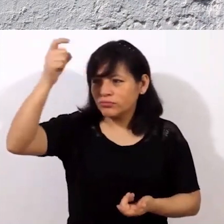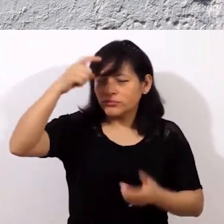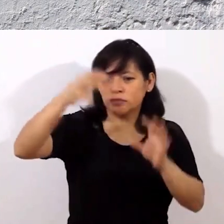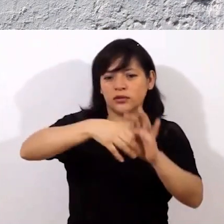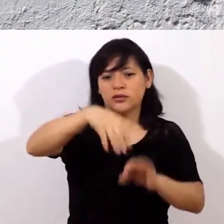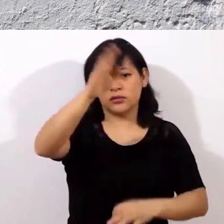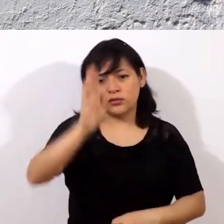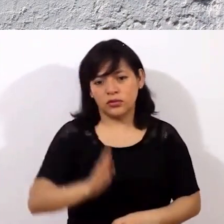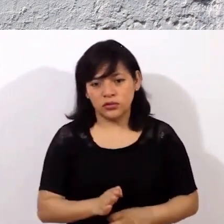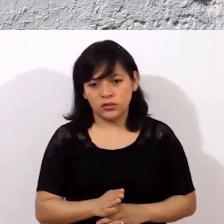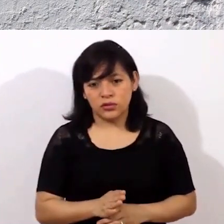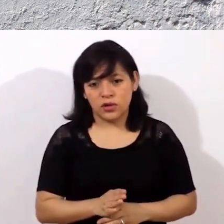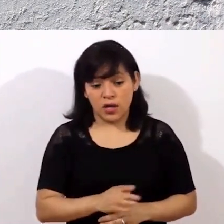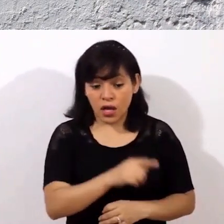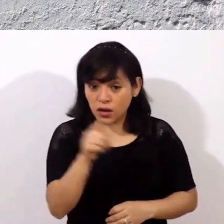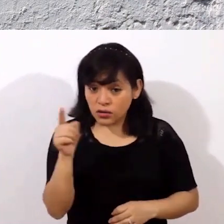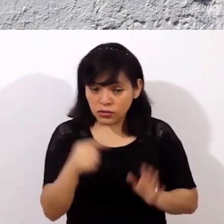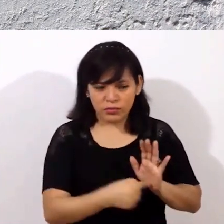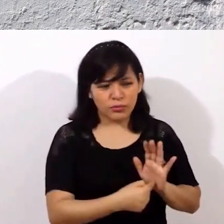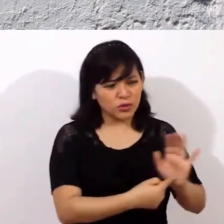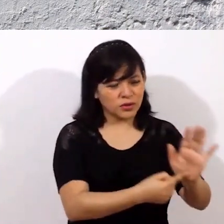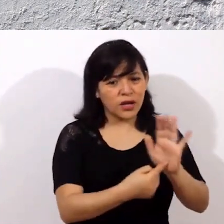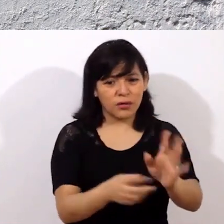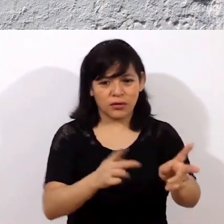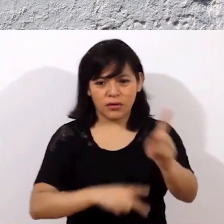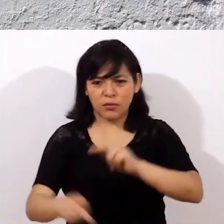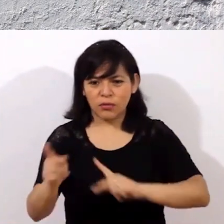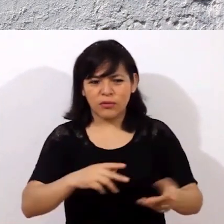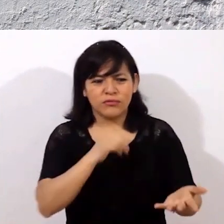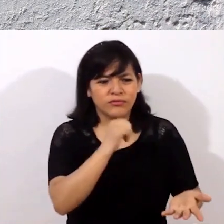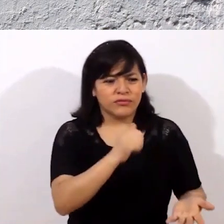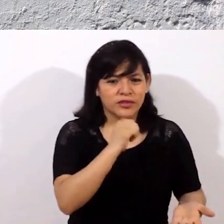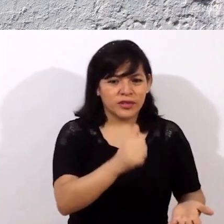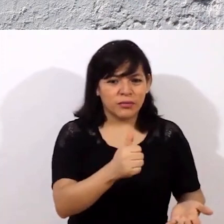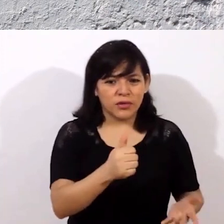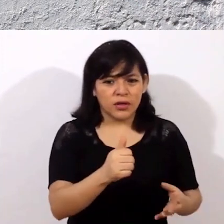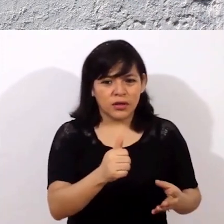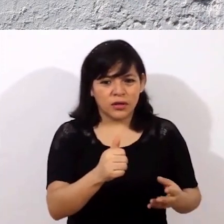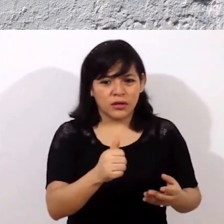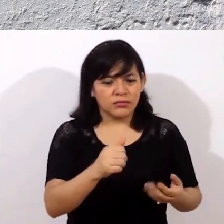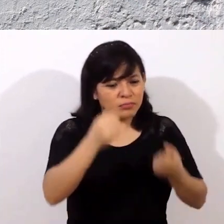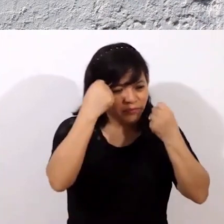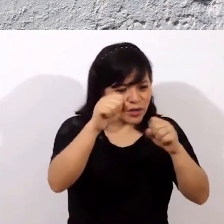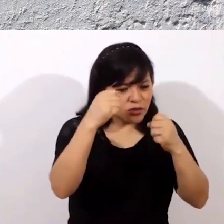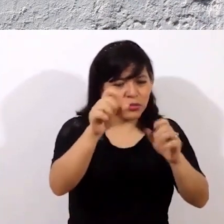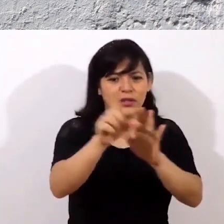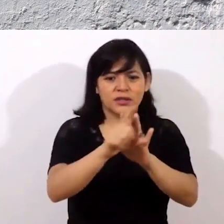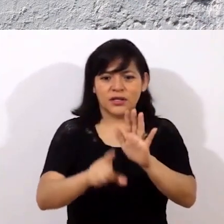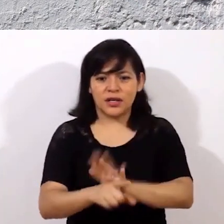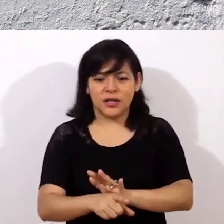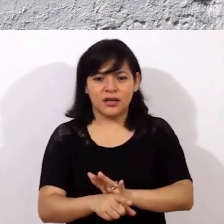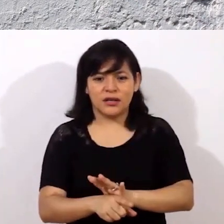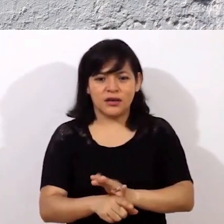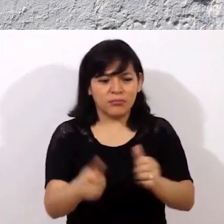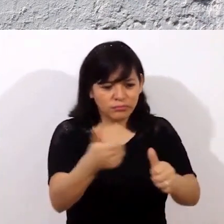de Dios, se reflejaba al exterior. ¿Con qué? Con no cumplir la ley, con